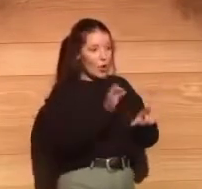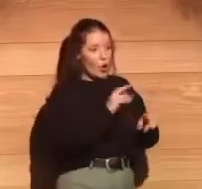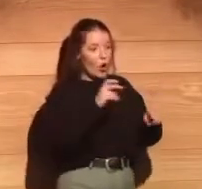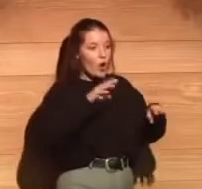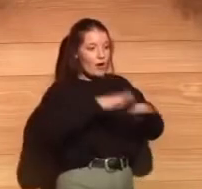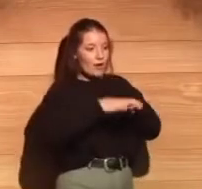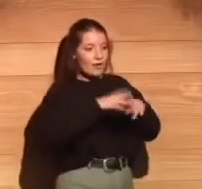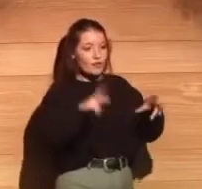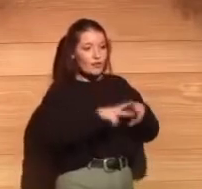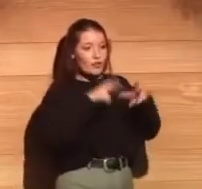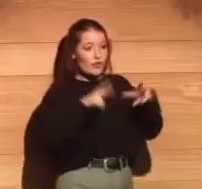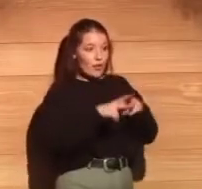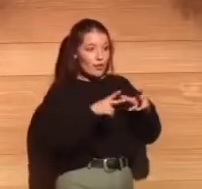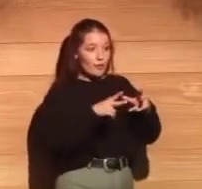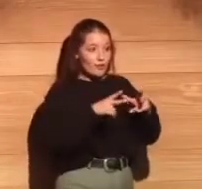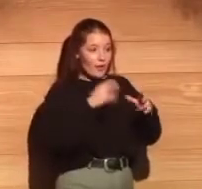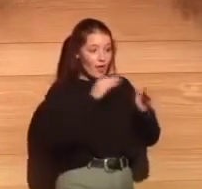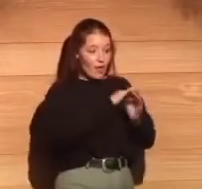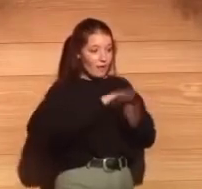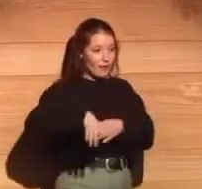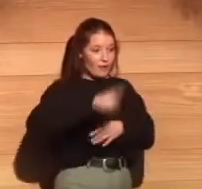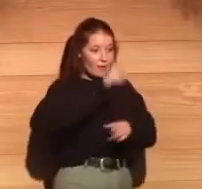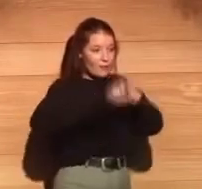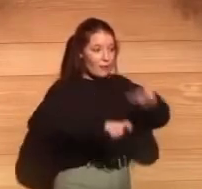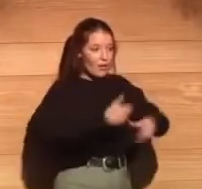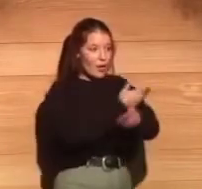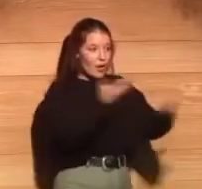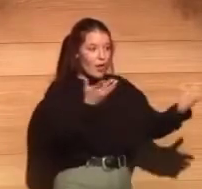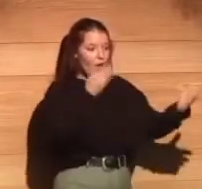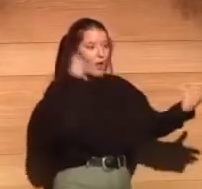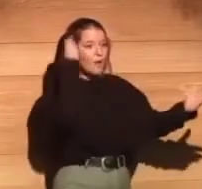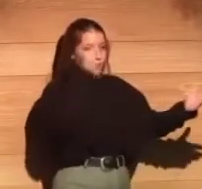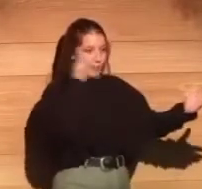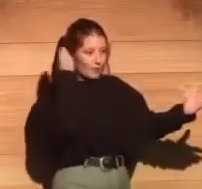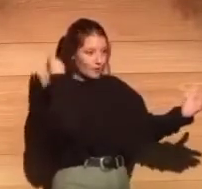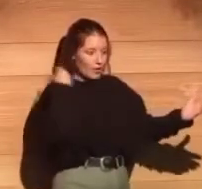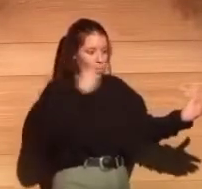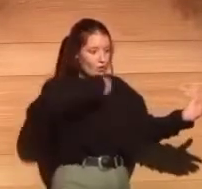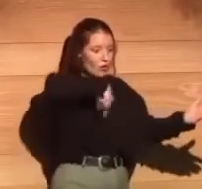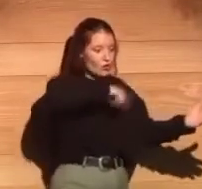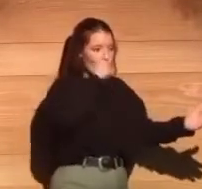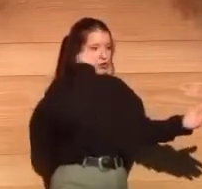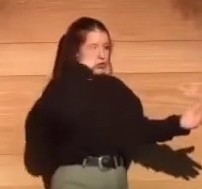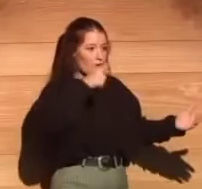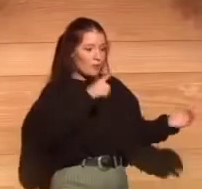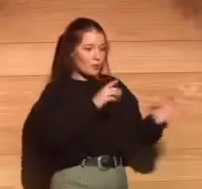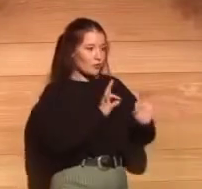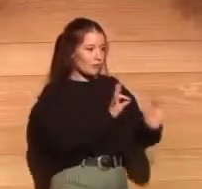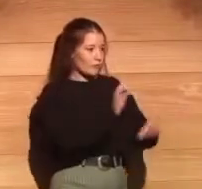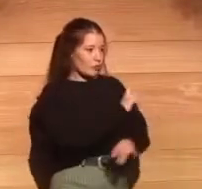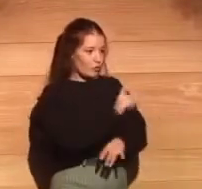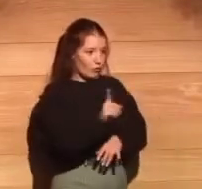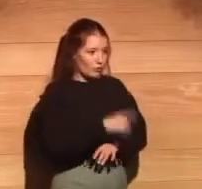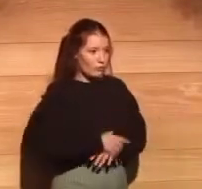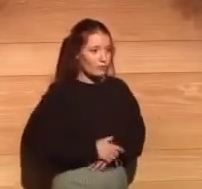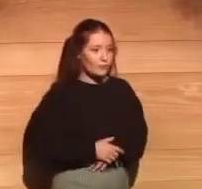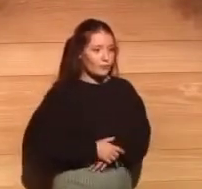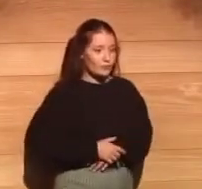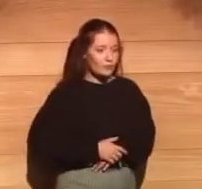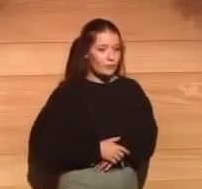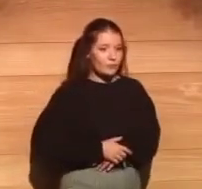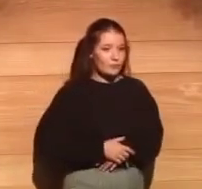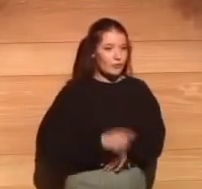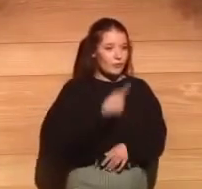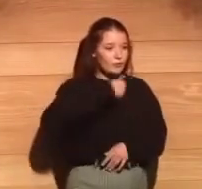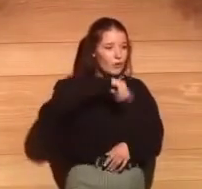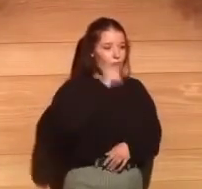sociales, al final es lo que opina todo el mundo, y sabemos que no es así. Es simplemente, precisamente, para condicionarnos. Y es que tenemos que